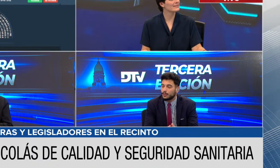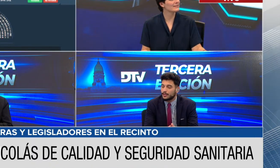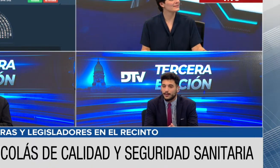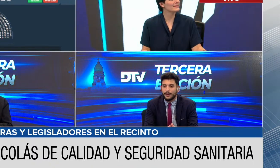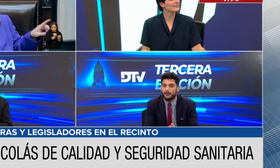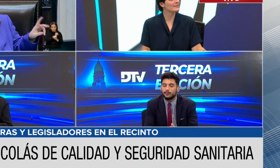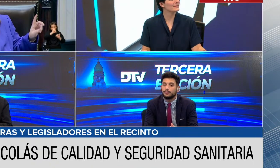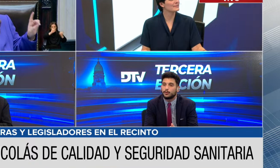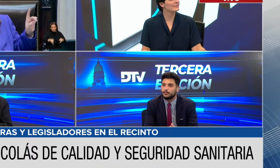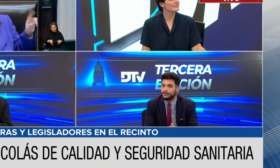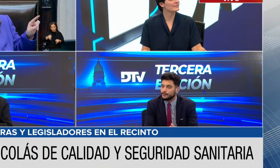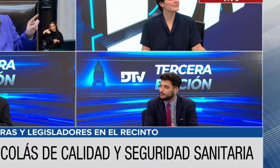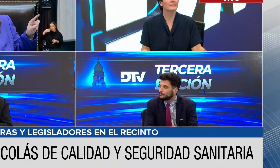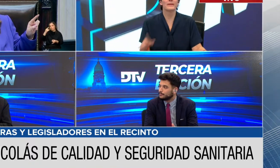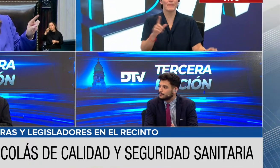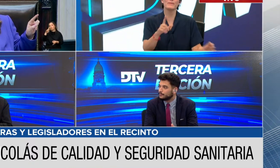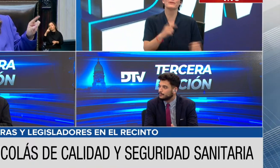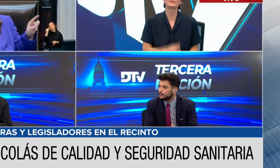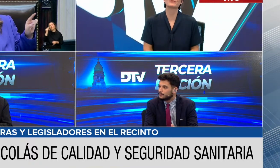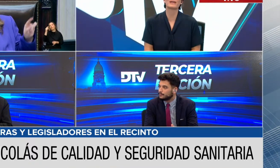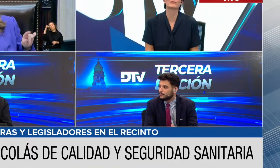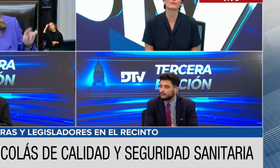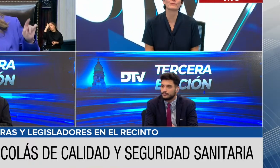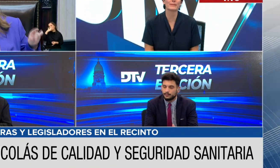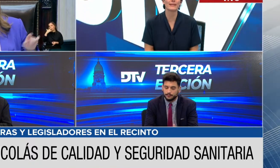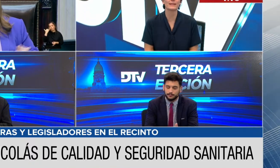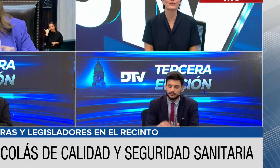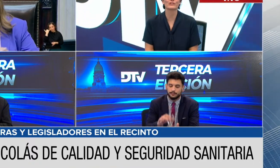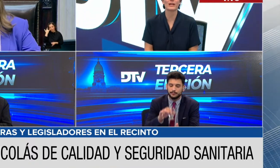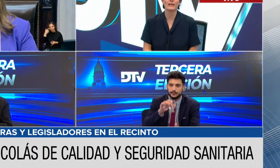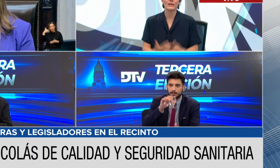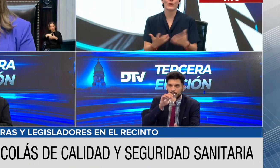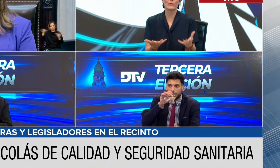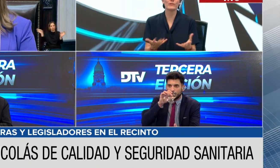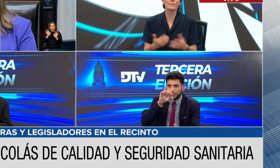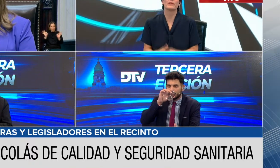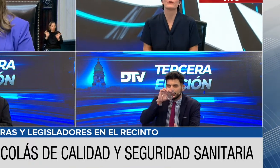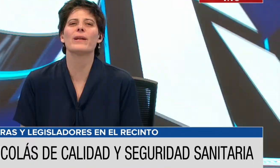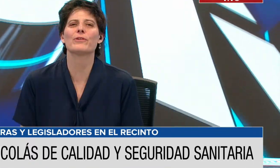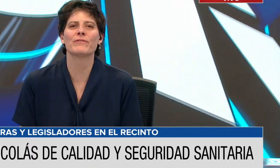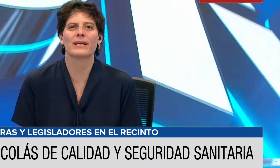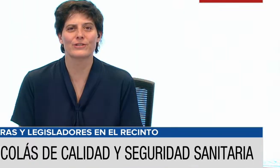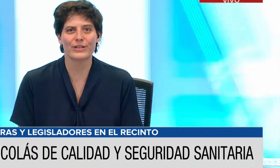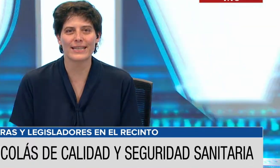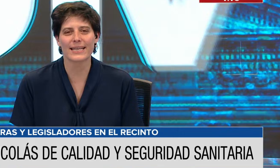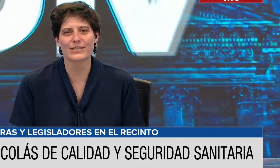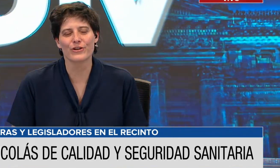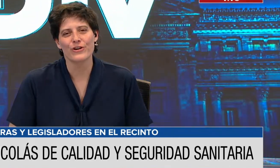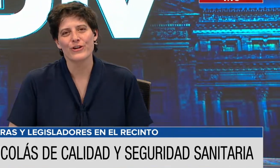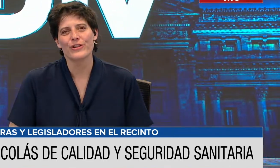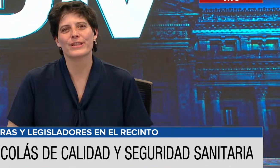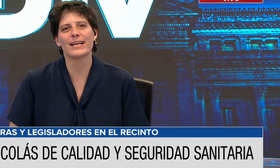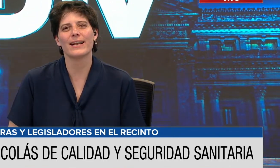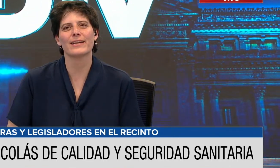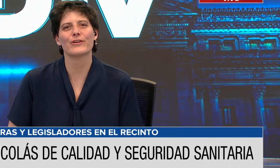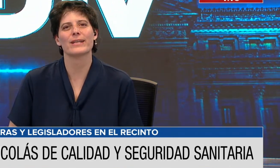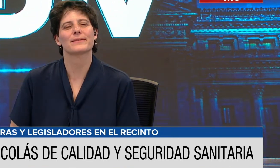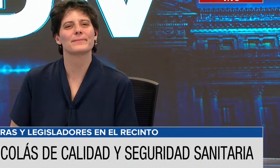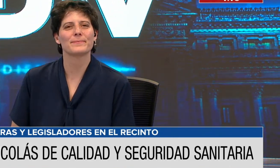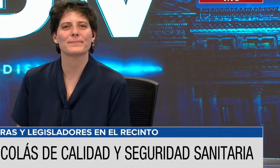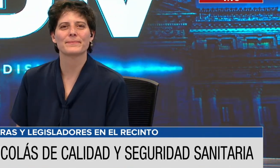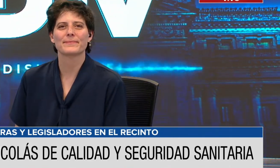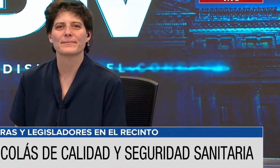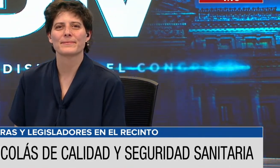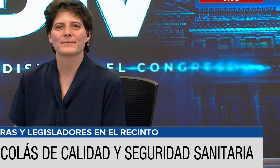proyectos trabajaron por consenso. Vamos a escuchar justamente a Daniel Goyan cuando pidió la modificación del texto de la Ley